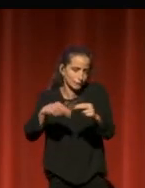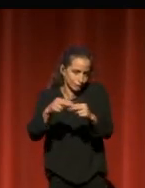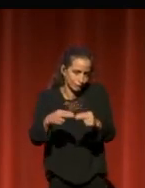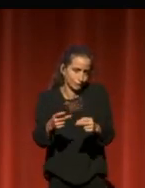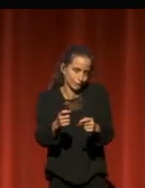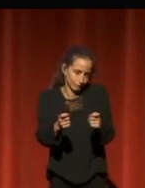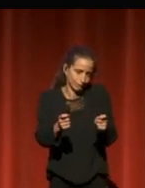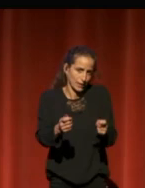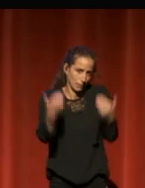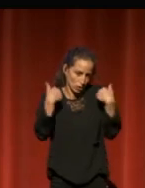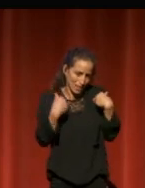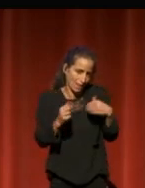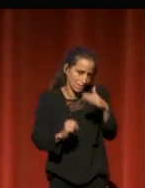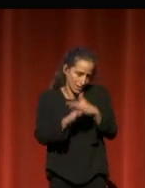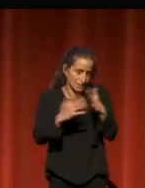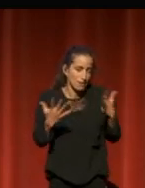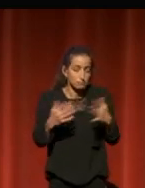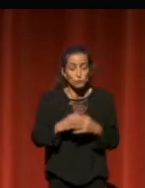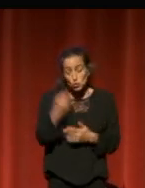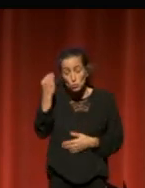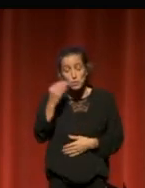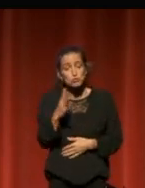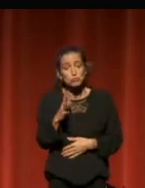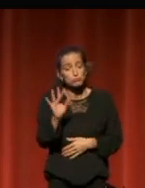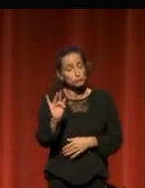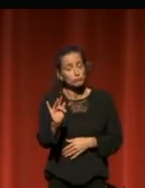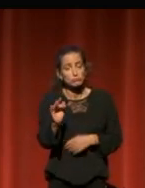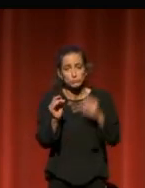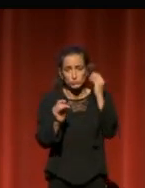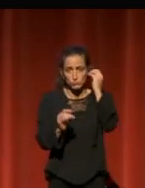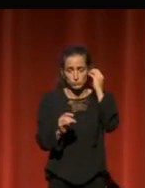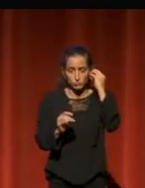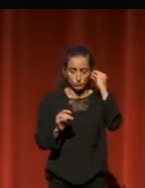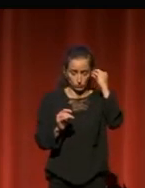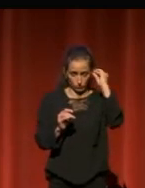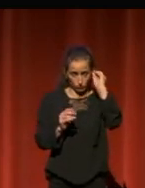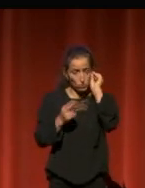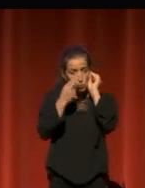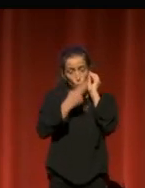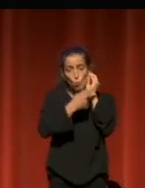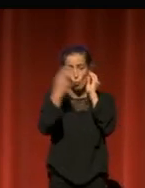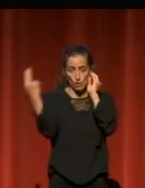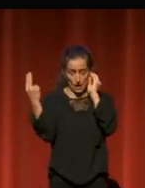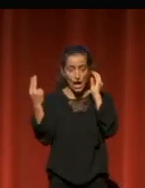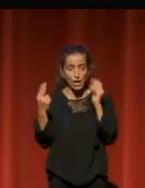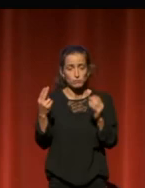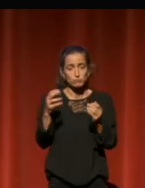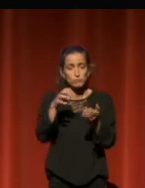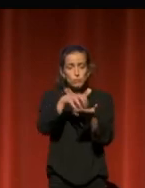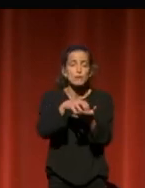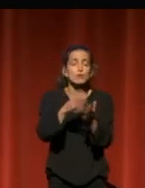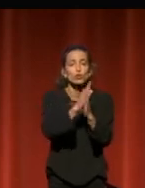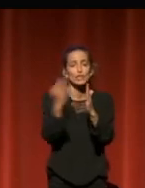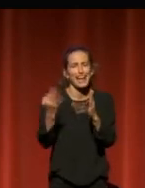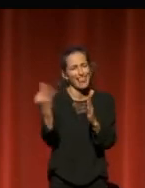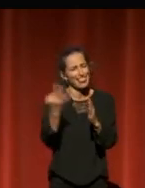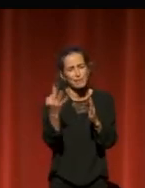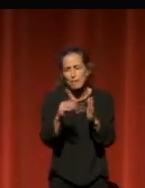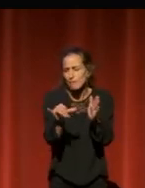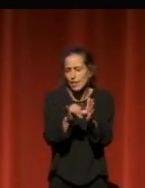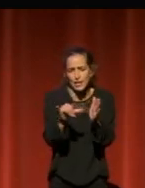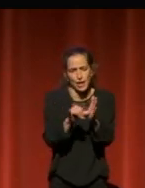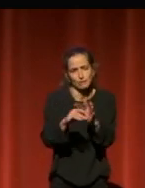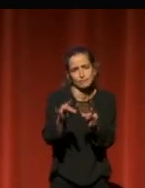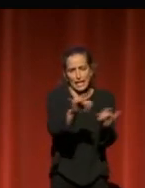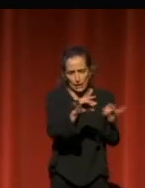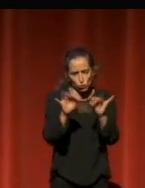así. La biblioteca pública es un servicio que tiene que estar absolutamente pegado al territorio. Otro tipo de bibliotecas